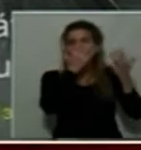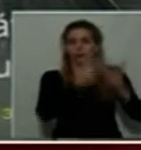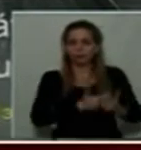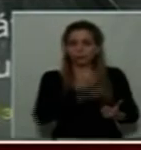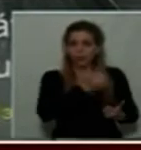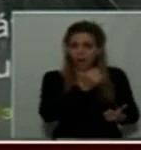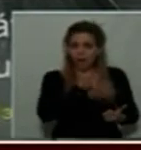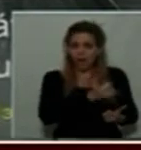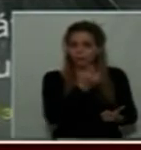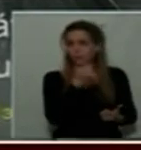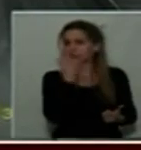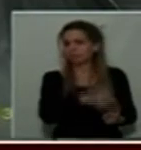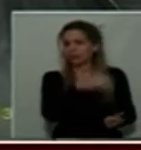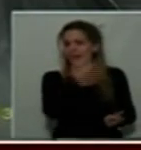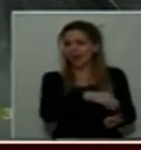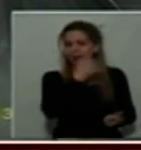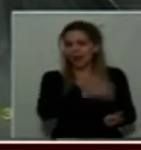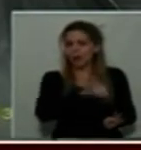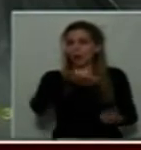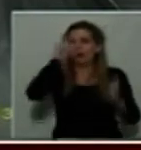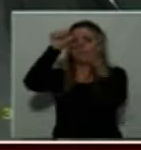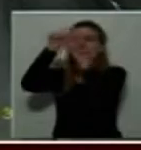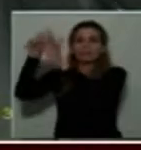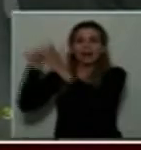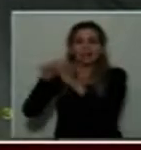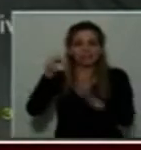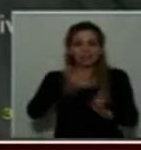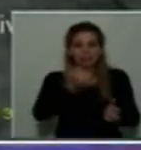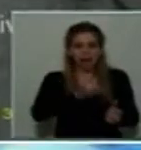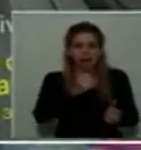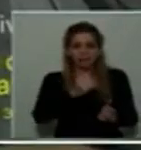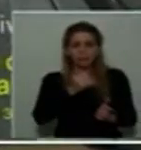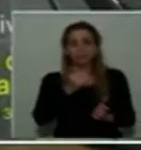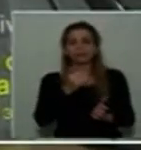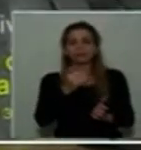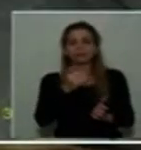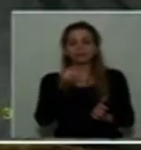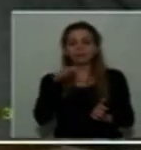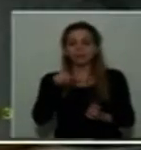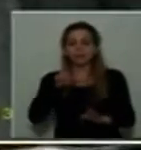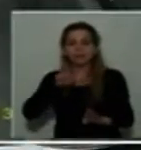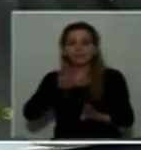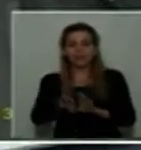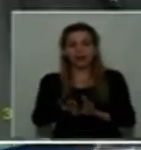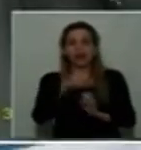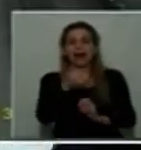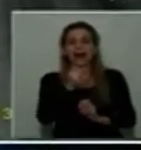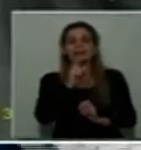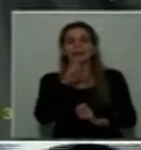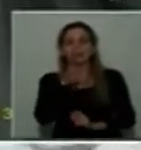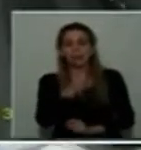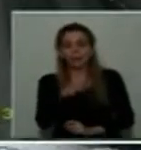mundo. En el resto del mundo hay algo que se llama freno ATP, como el circuito de tenis, ATP. Claro. Bueno, el freno ATP consiste en lo siguiente. Si vos